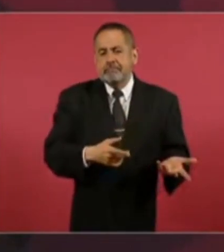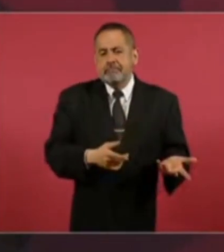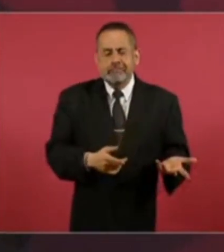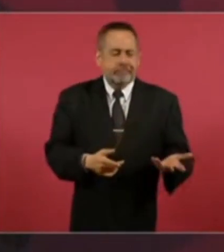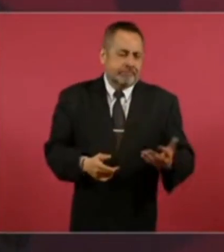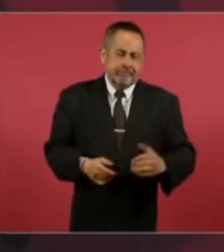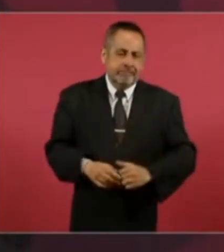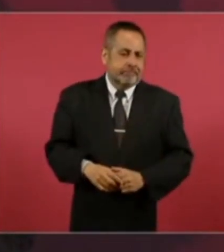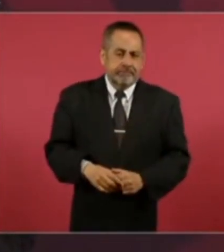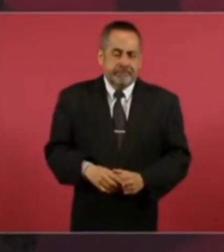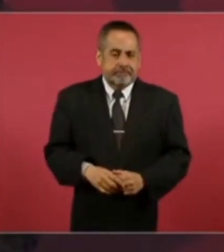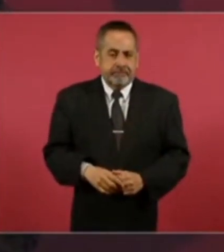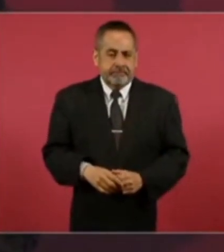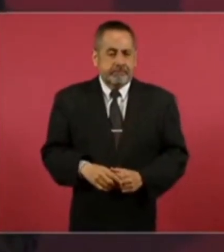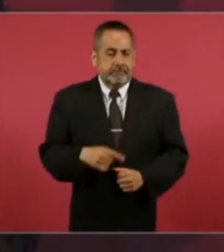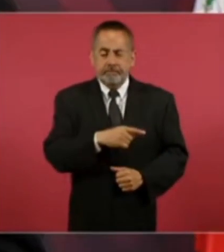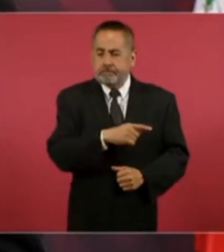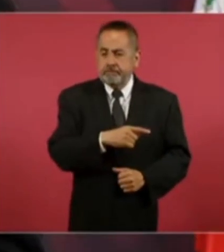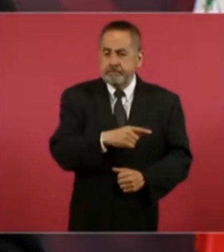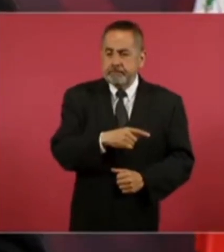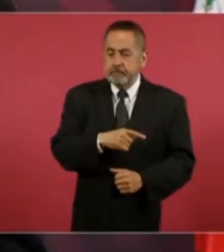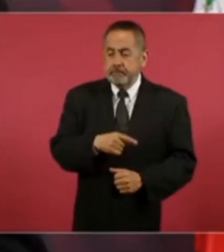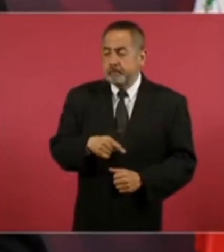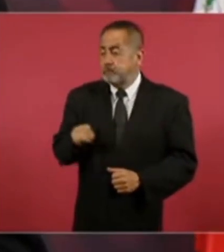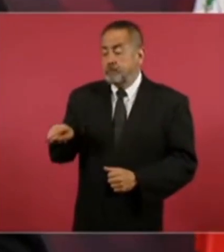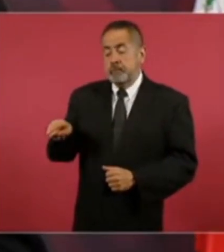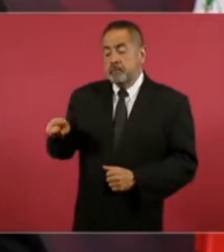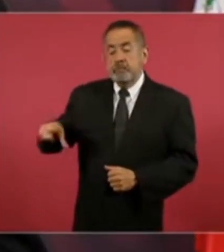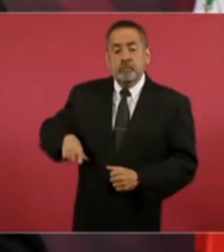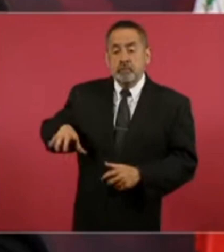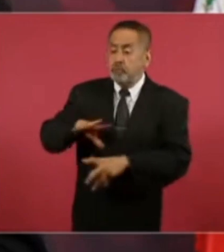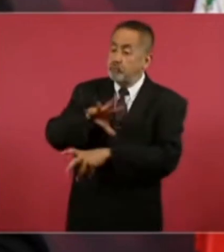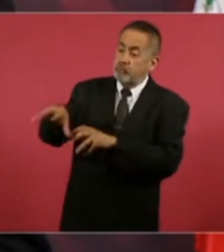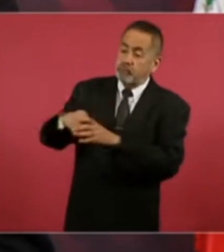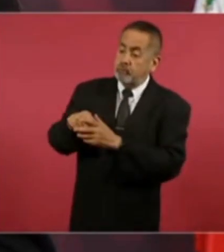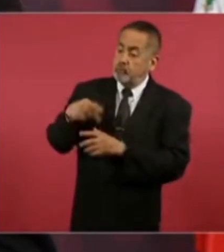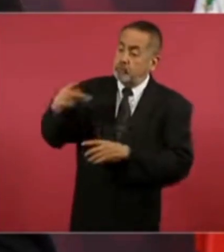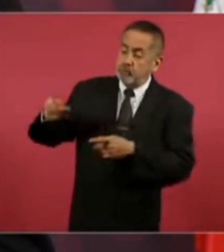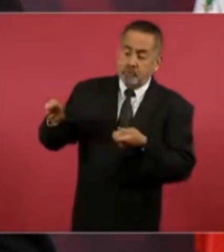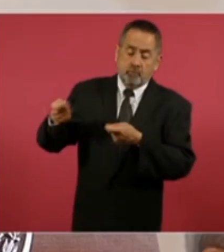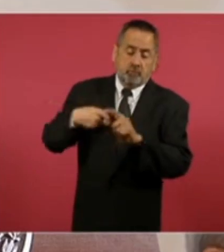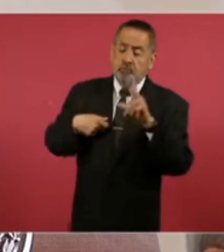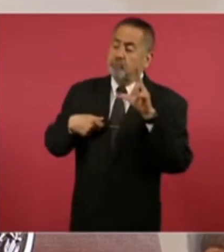y no puede ser un monopolio el gobierno,